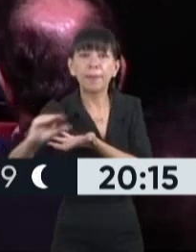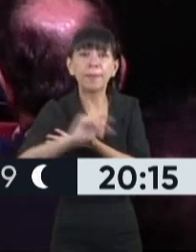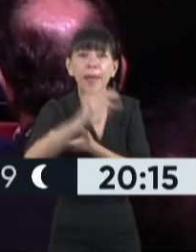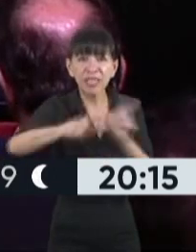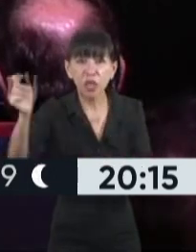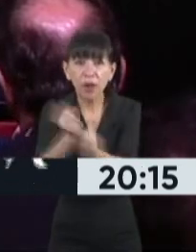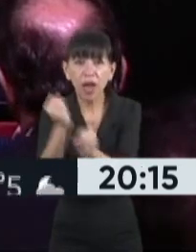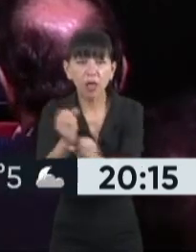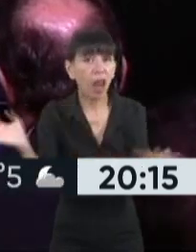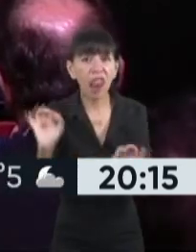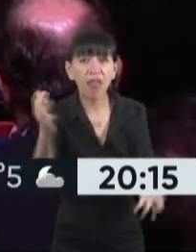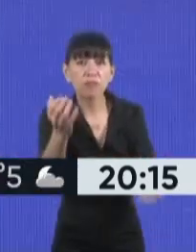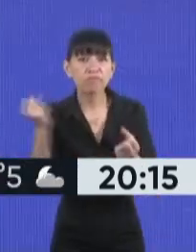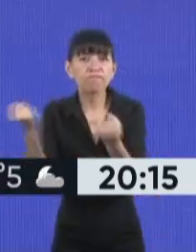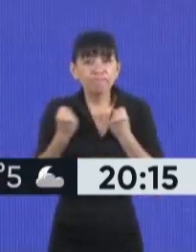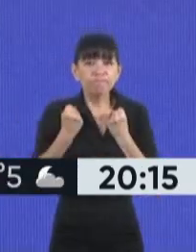¿eh?